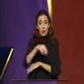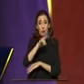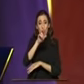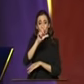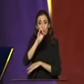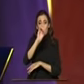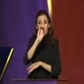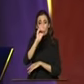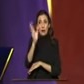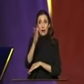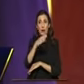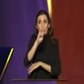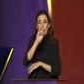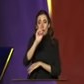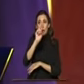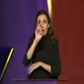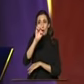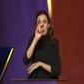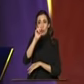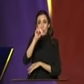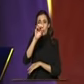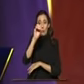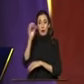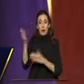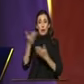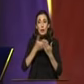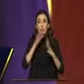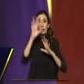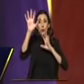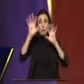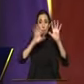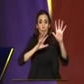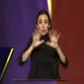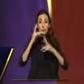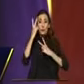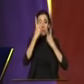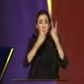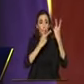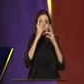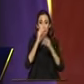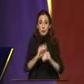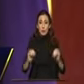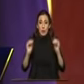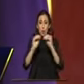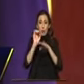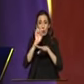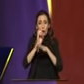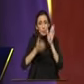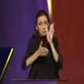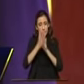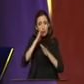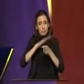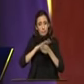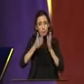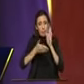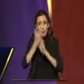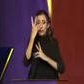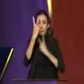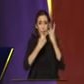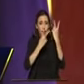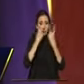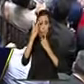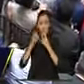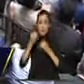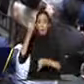museo y la Escuela del Pasillo, el museo más visitado del Ecuador. No dejen de ir. Principalmente los fines de